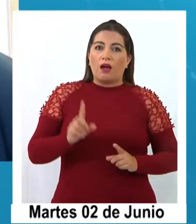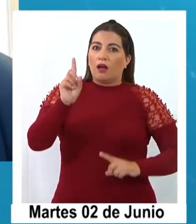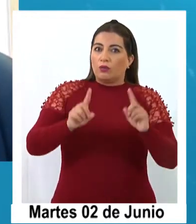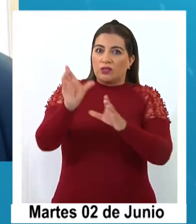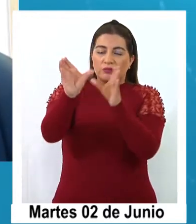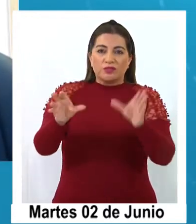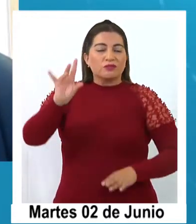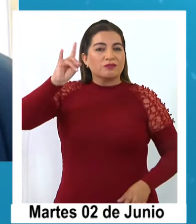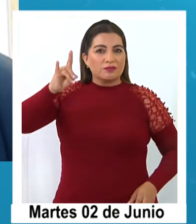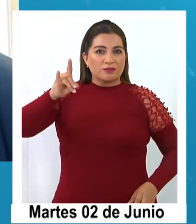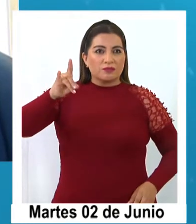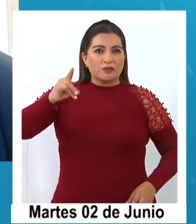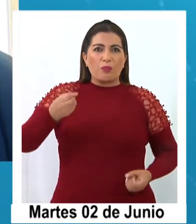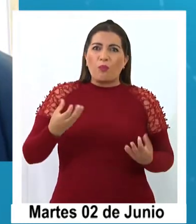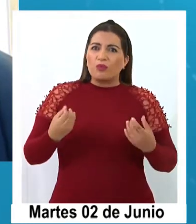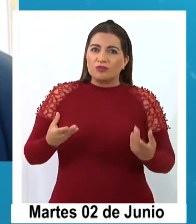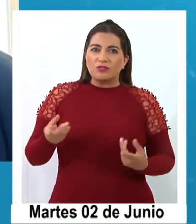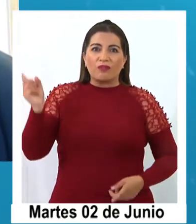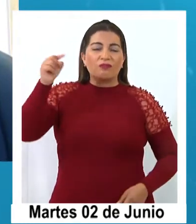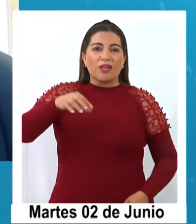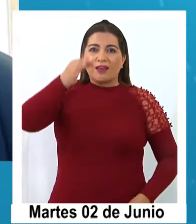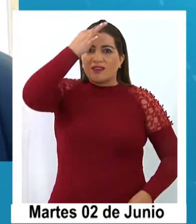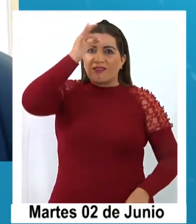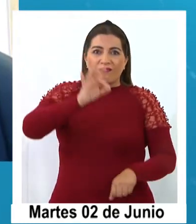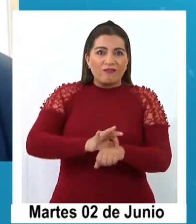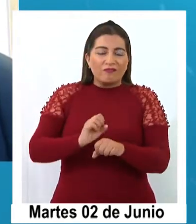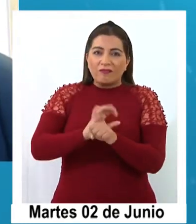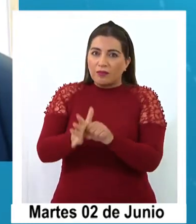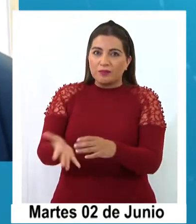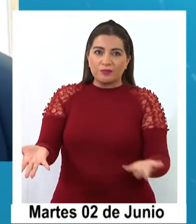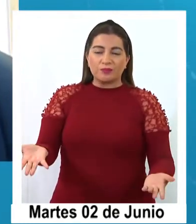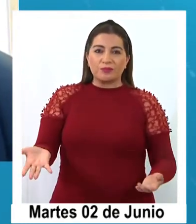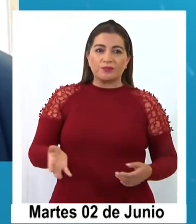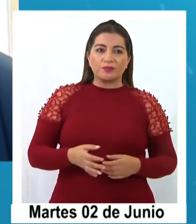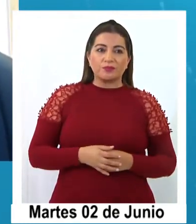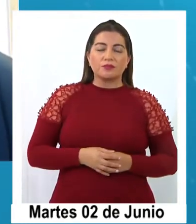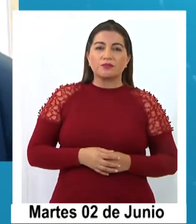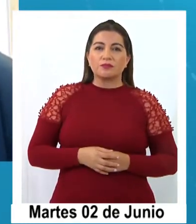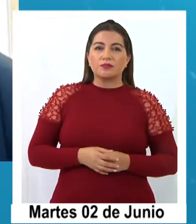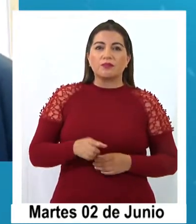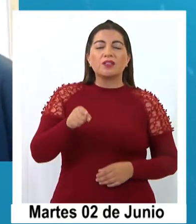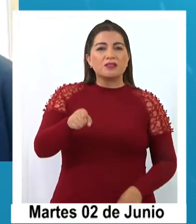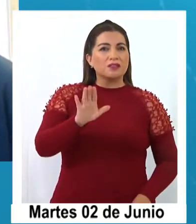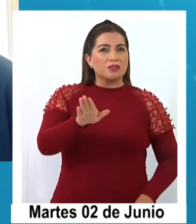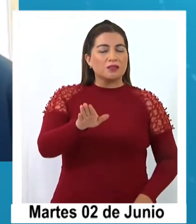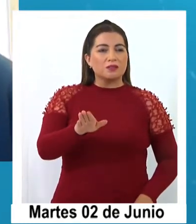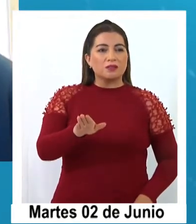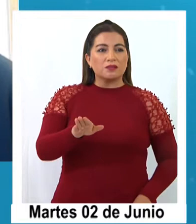de ellos, muchos de ellos llegaron contagiados. Entonces, en un principio